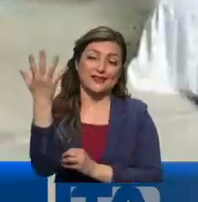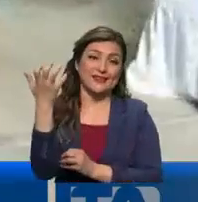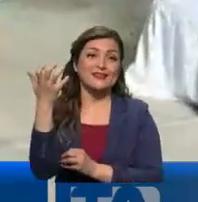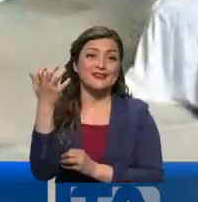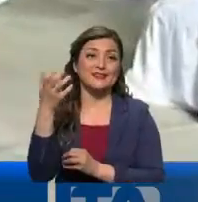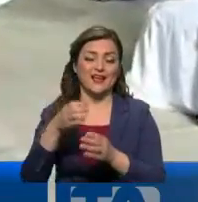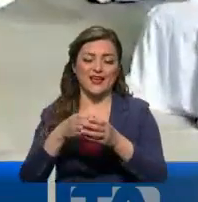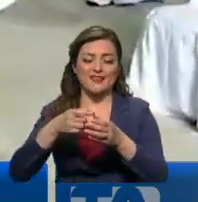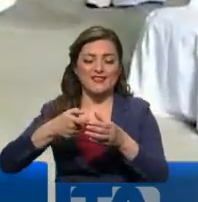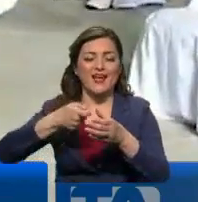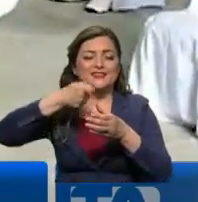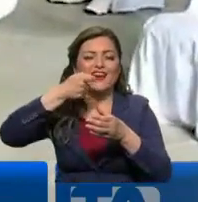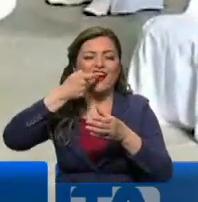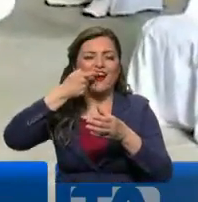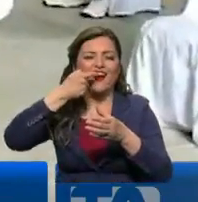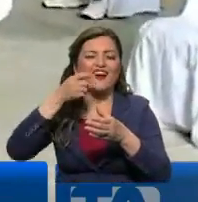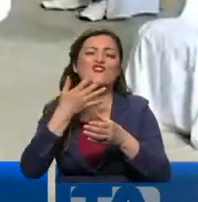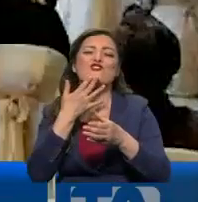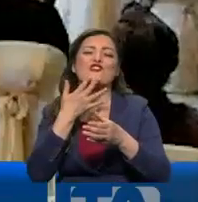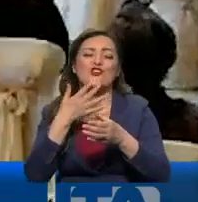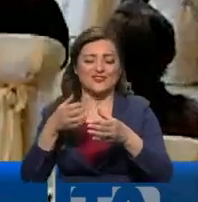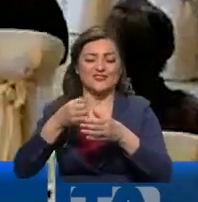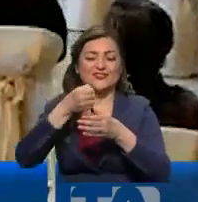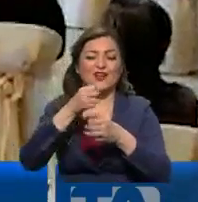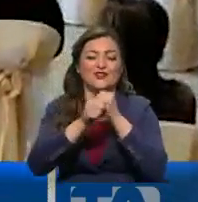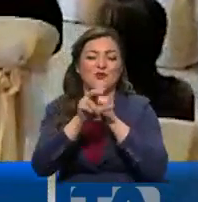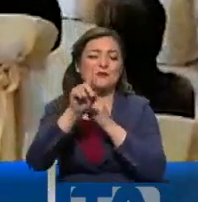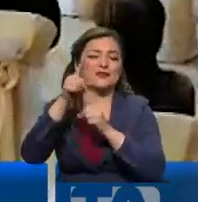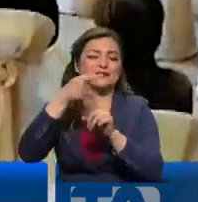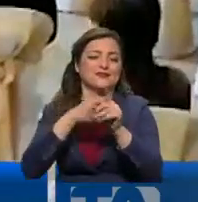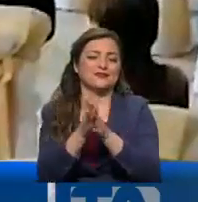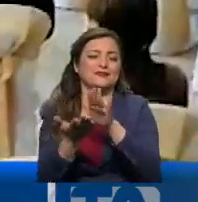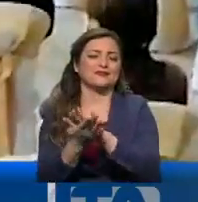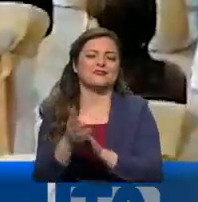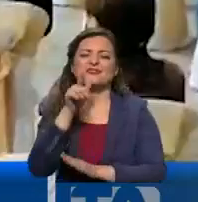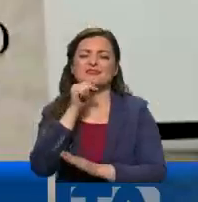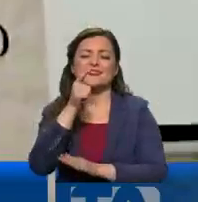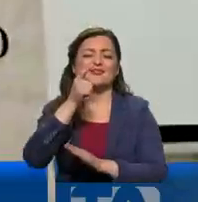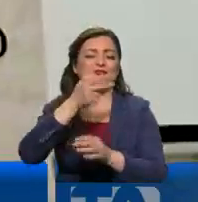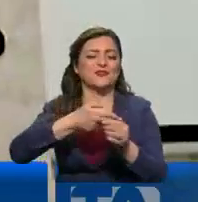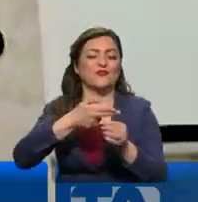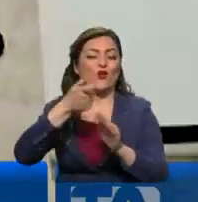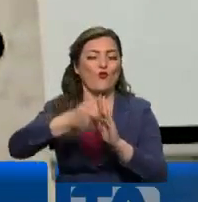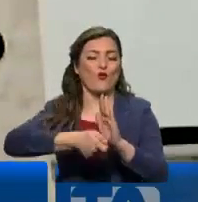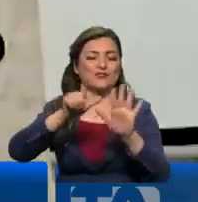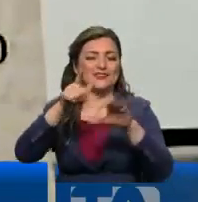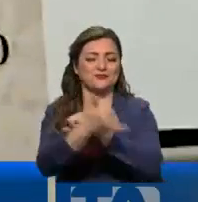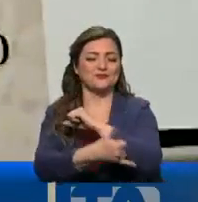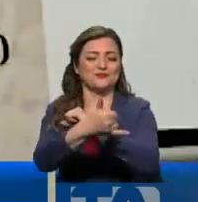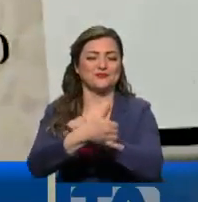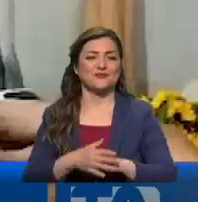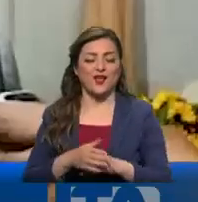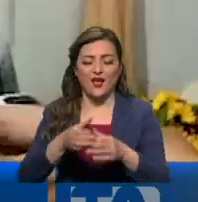Taza Dorada 2021, que se realizará en el mes de noviembre de este año y contará con la presencia de jueces y catadores de